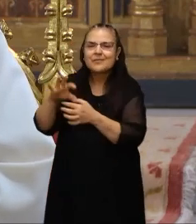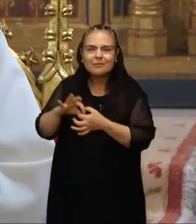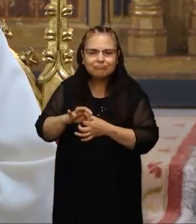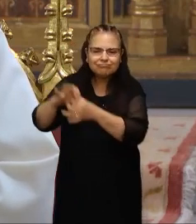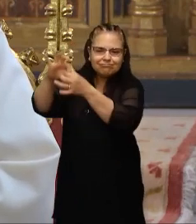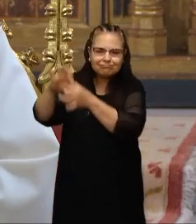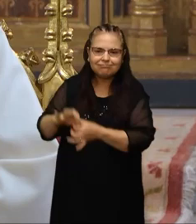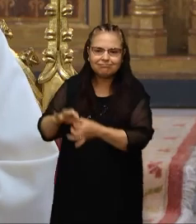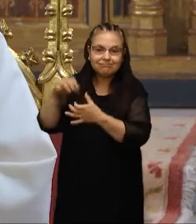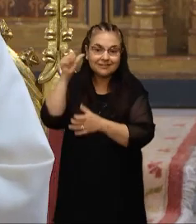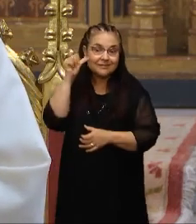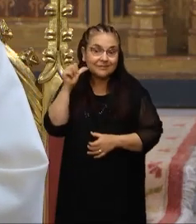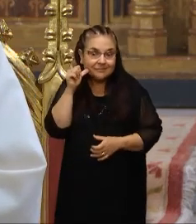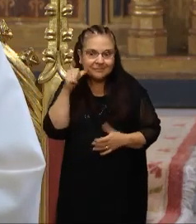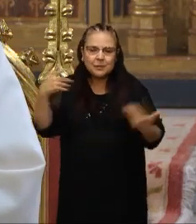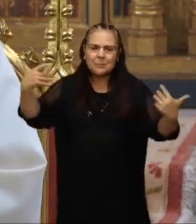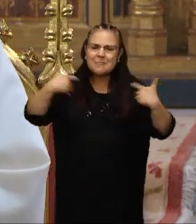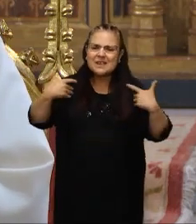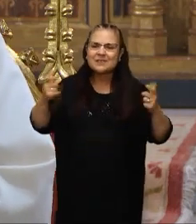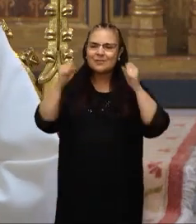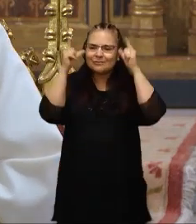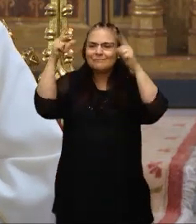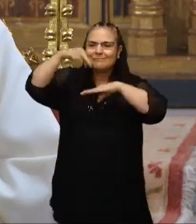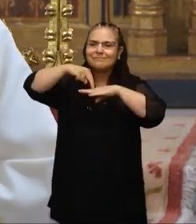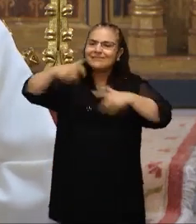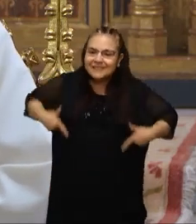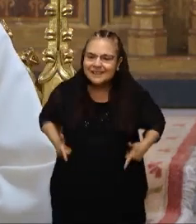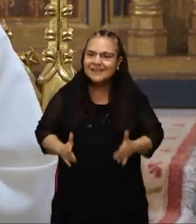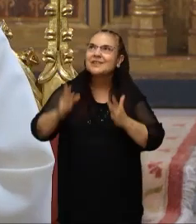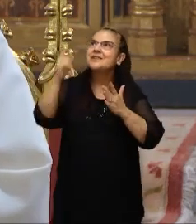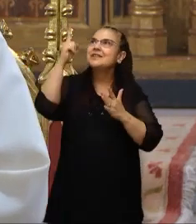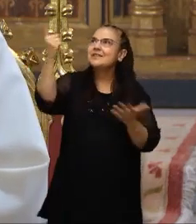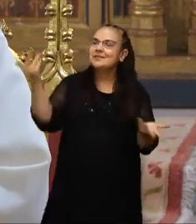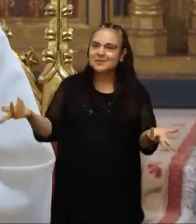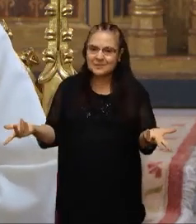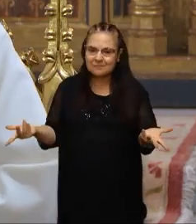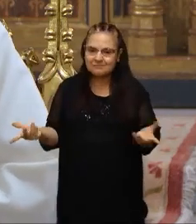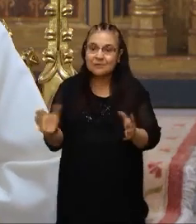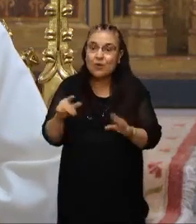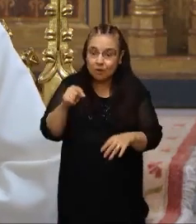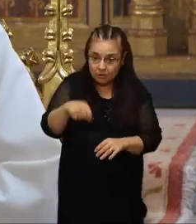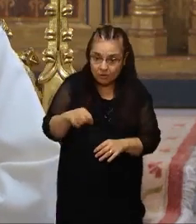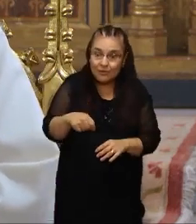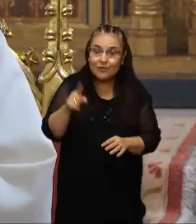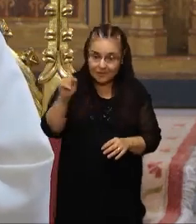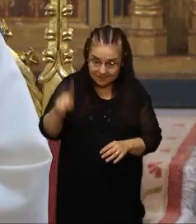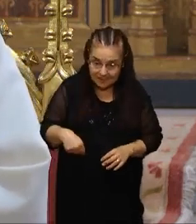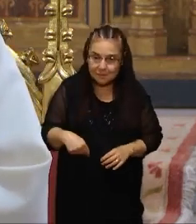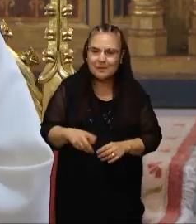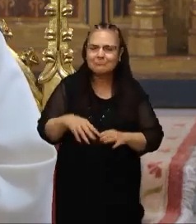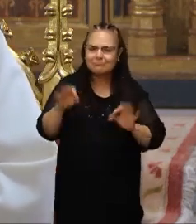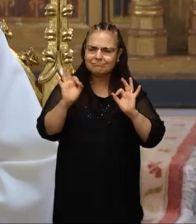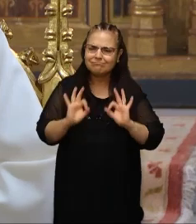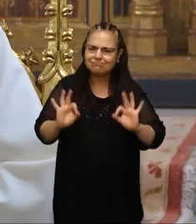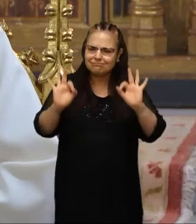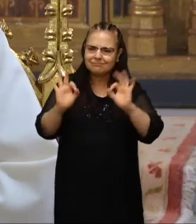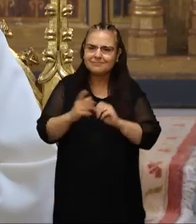a la encarnación, pasión y resurrección del Hijo de Dios. Pero hoy tenemos también una